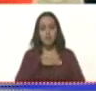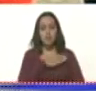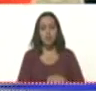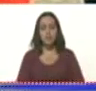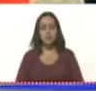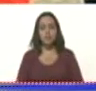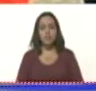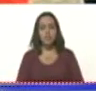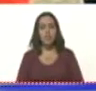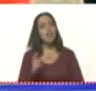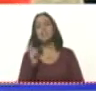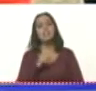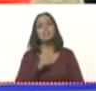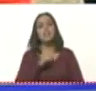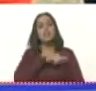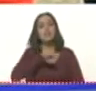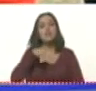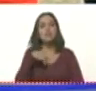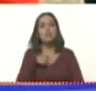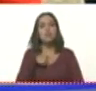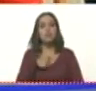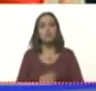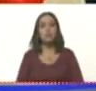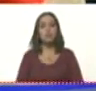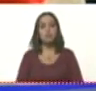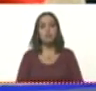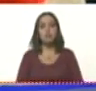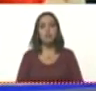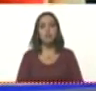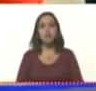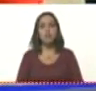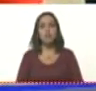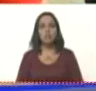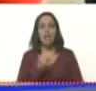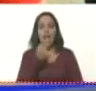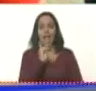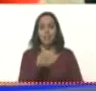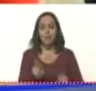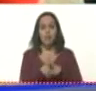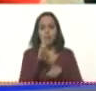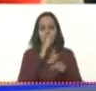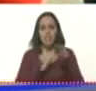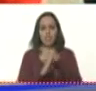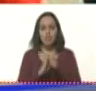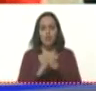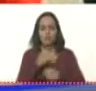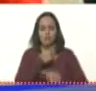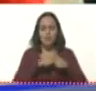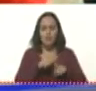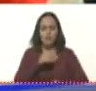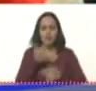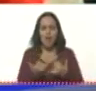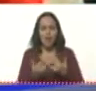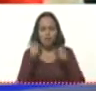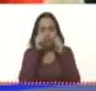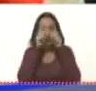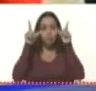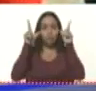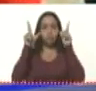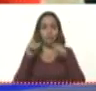la necesidad de nosotros es... Estábamos como en silencio, pero despertamos y en este